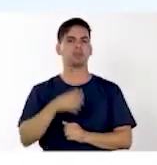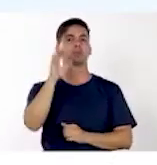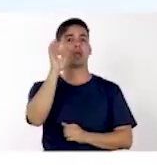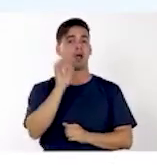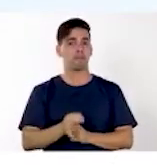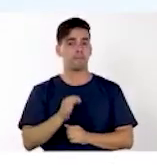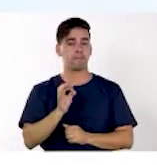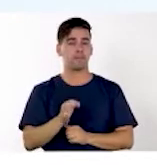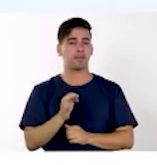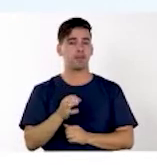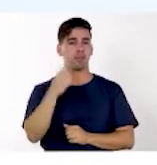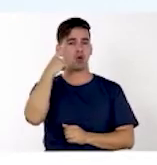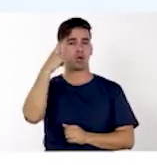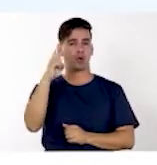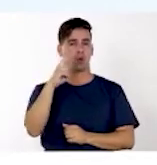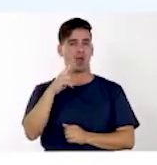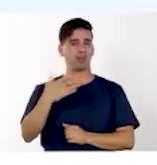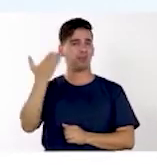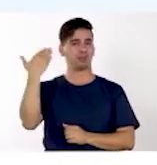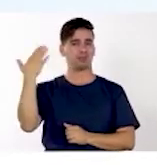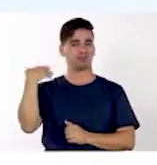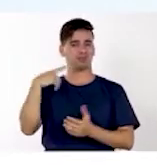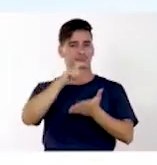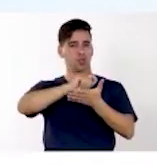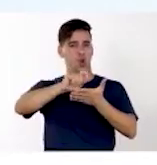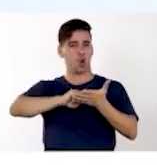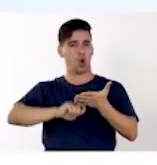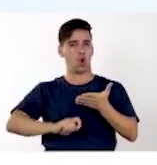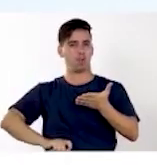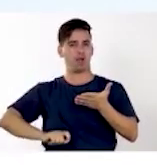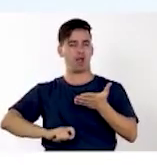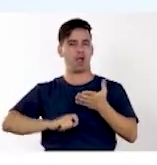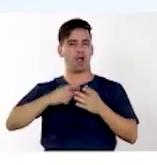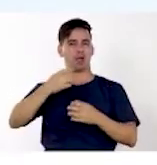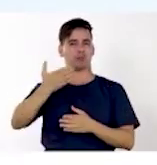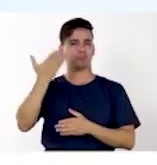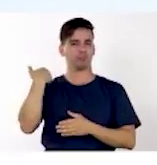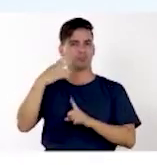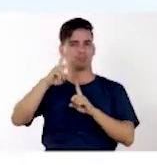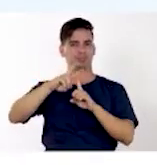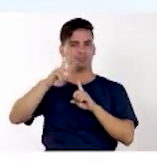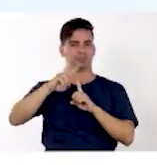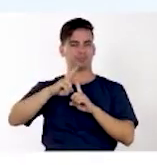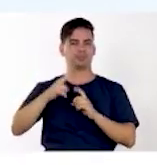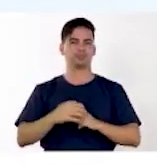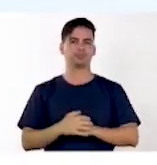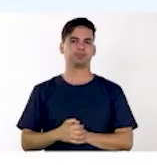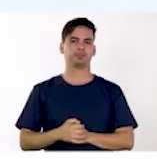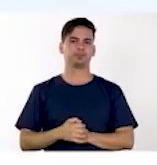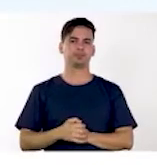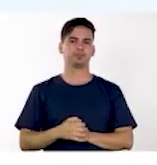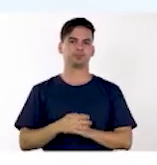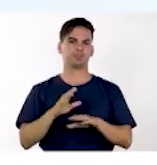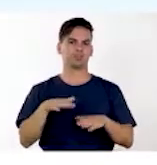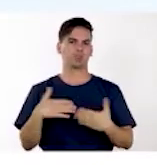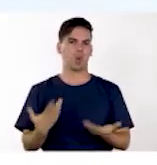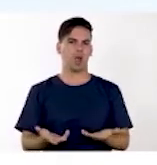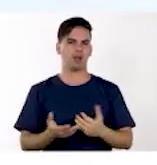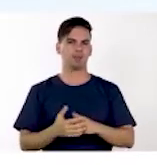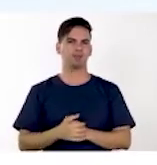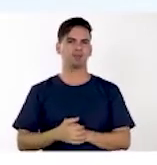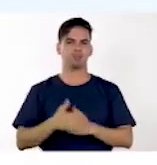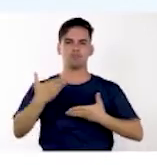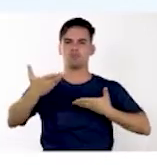que se quedó, que ustedes copiaron en el encuentro anterior, que era